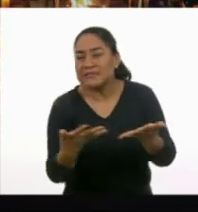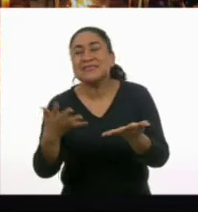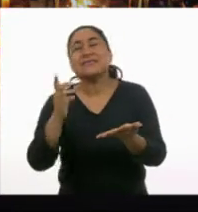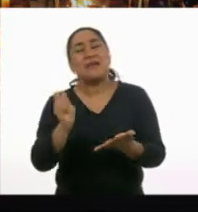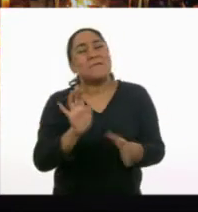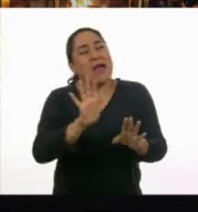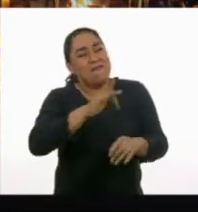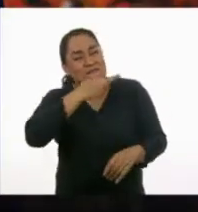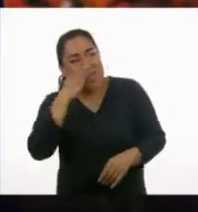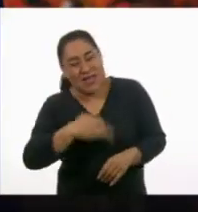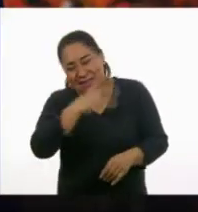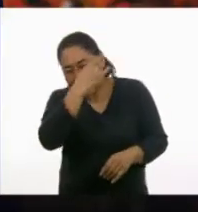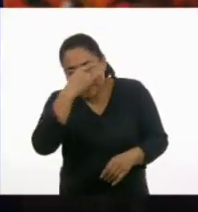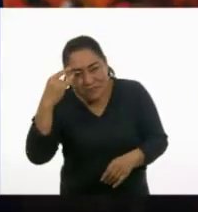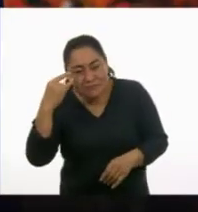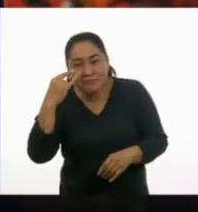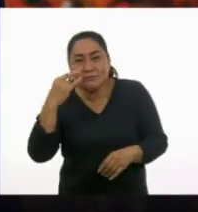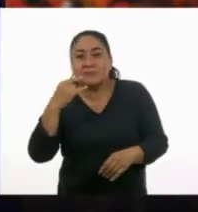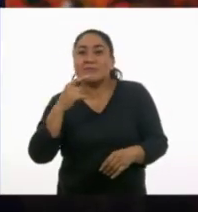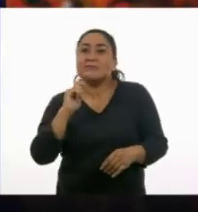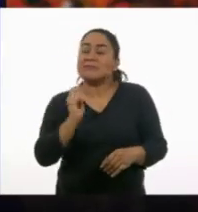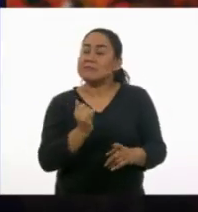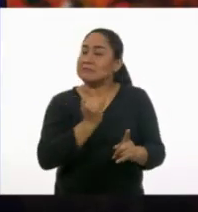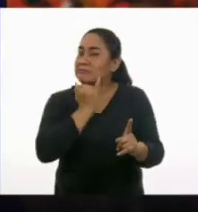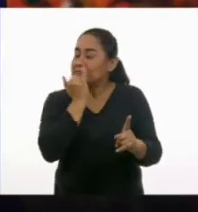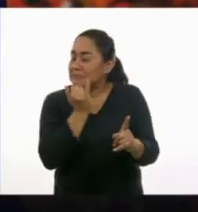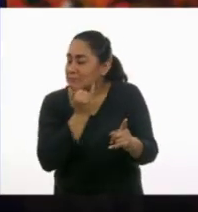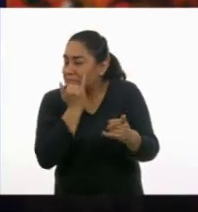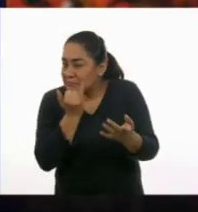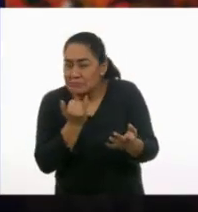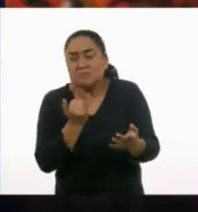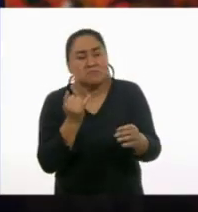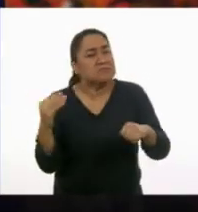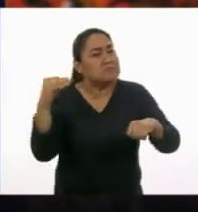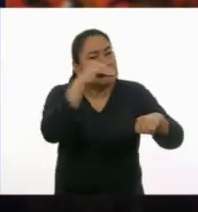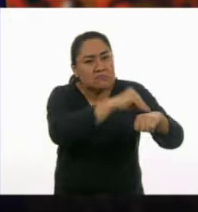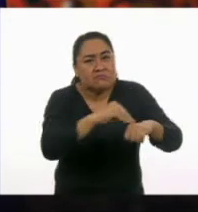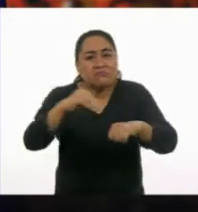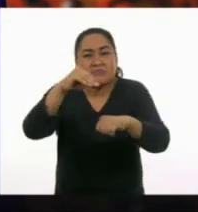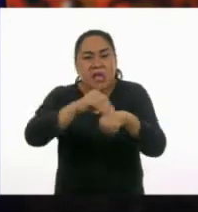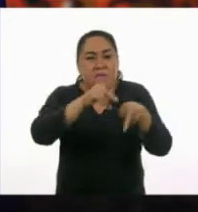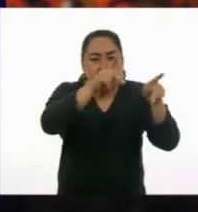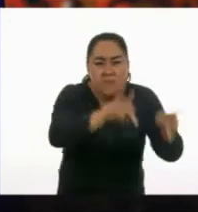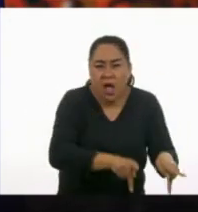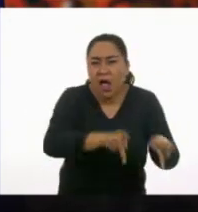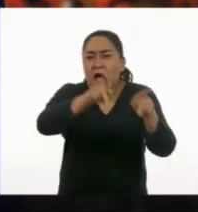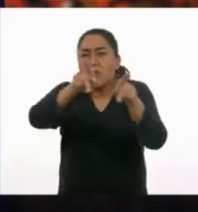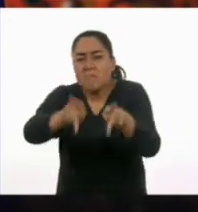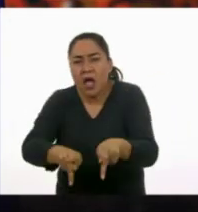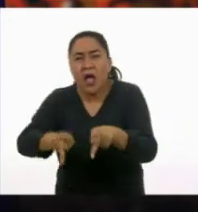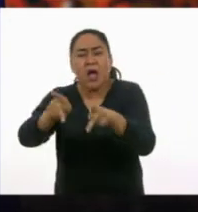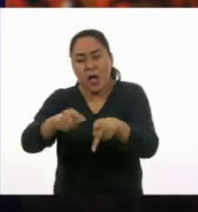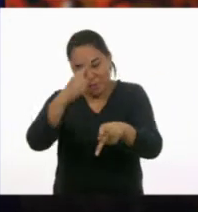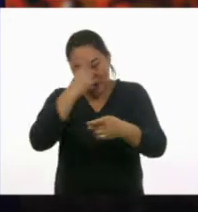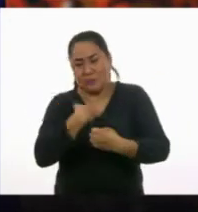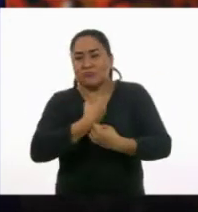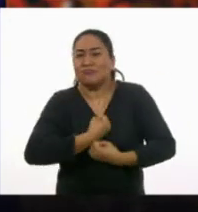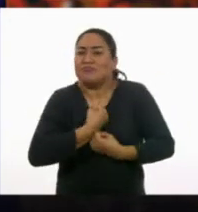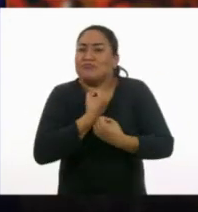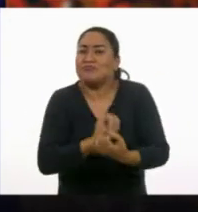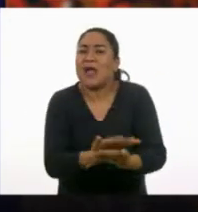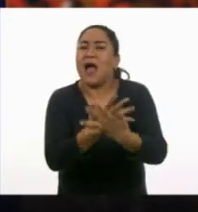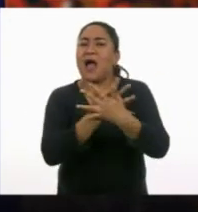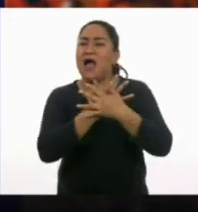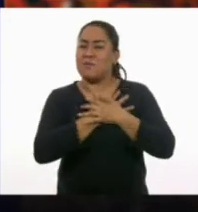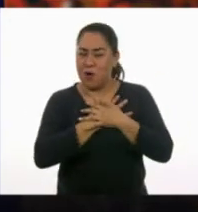entre líneas el futuro epitafio, erige monumentos funerarios para perpetuar su amor, le